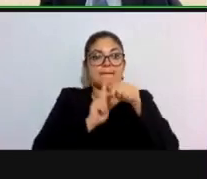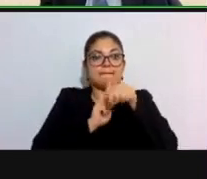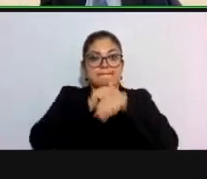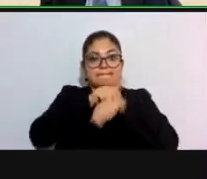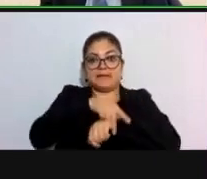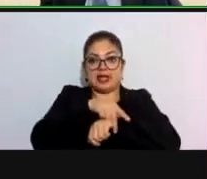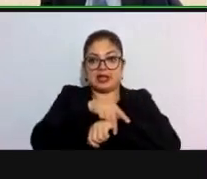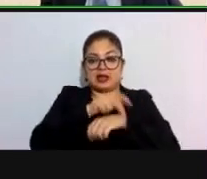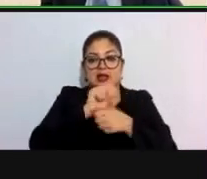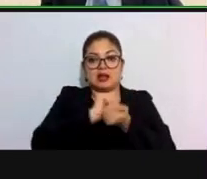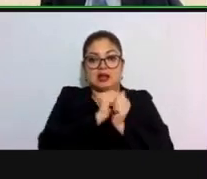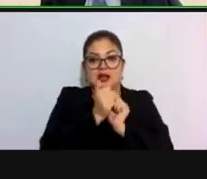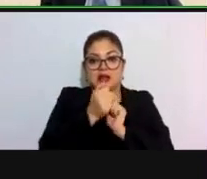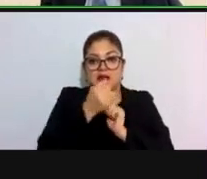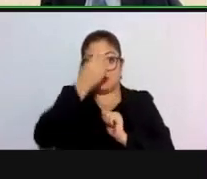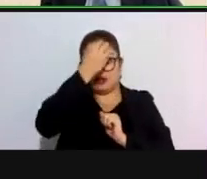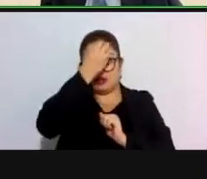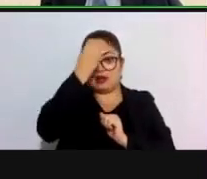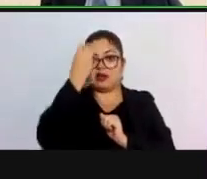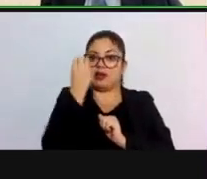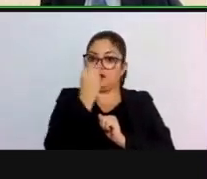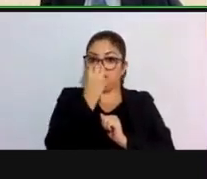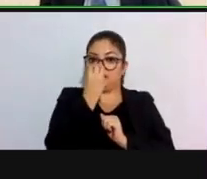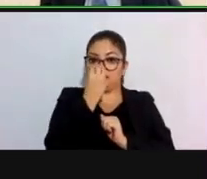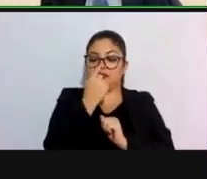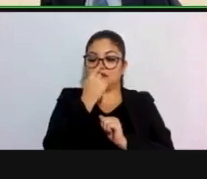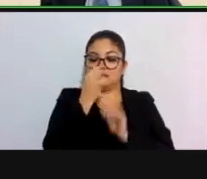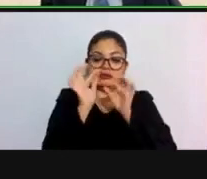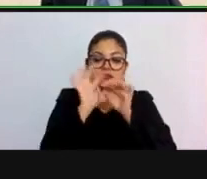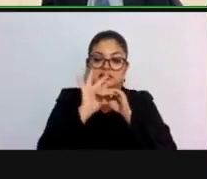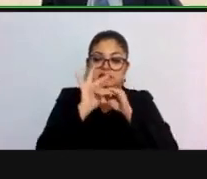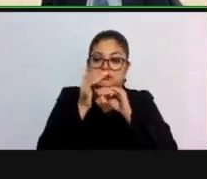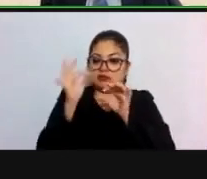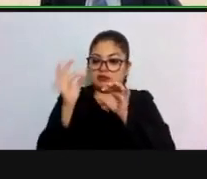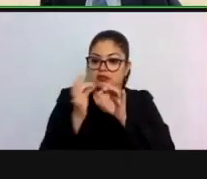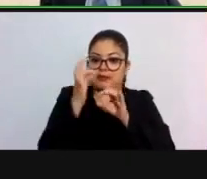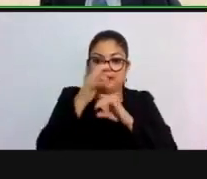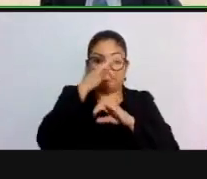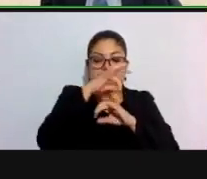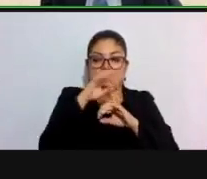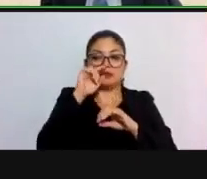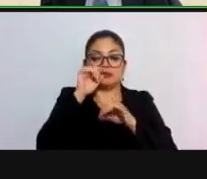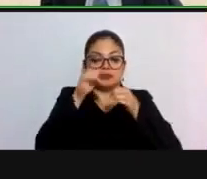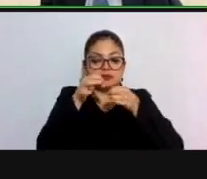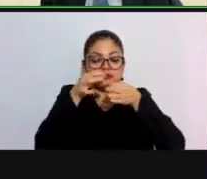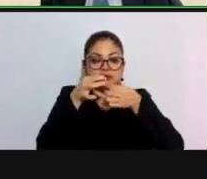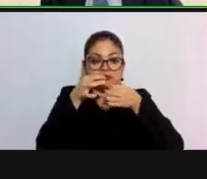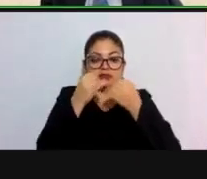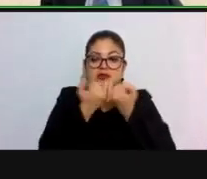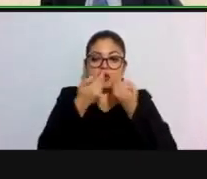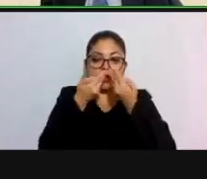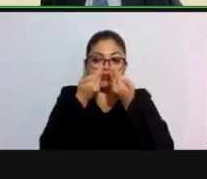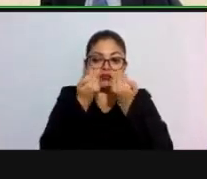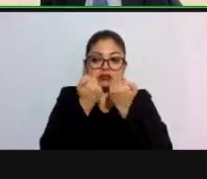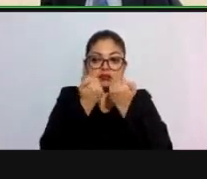hacia la punta nasal donde se sutura y se reconstruye las fosas nasales, el dorso, y se cierra directamente